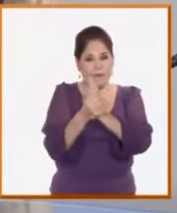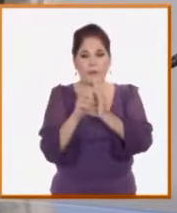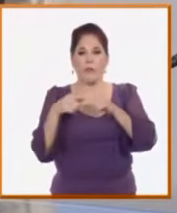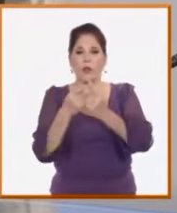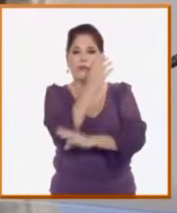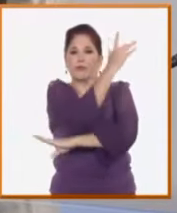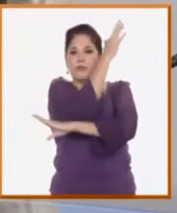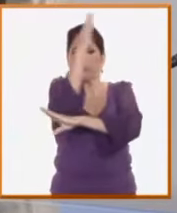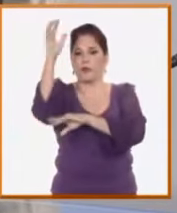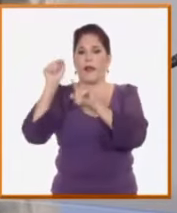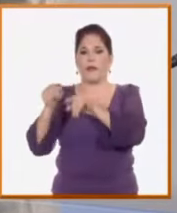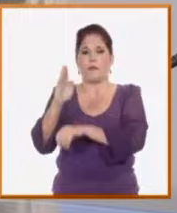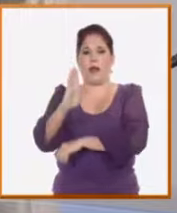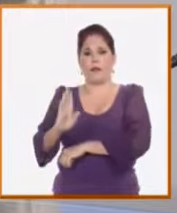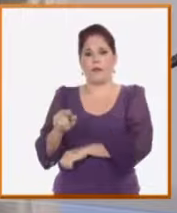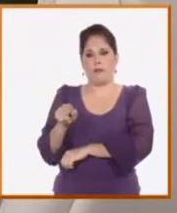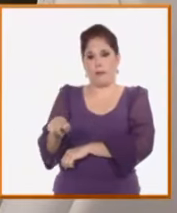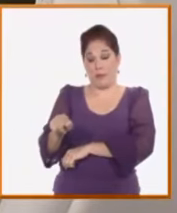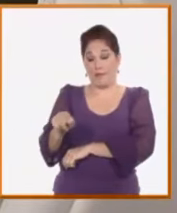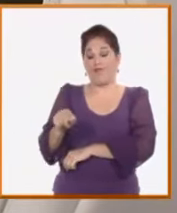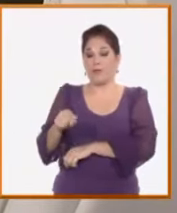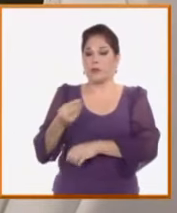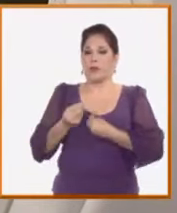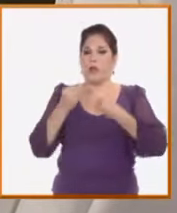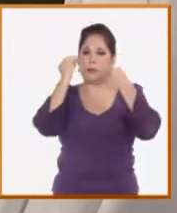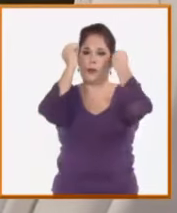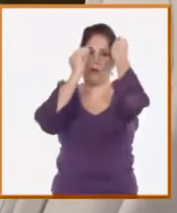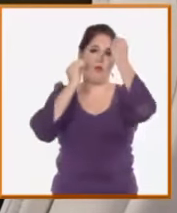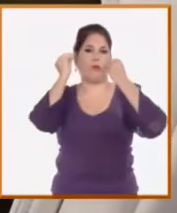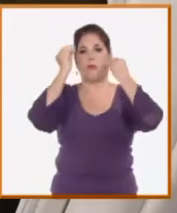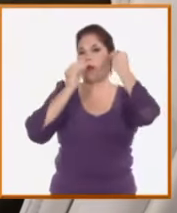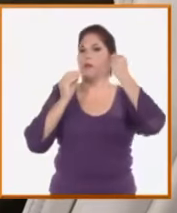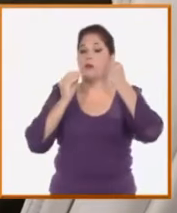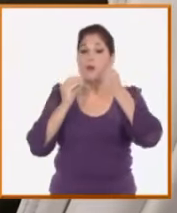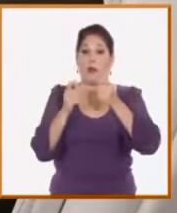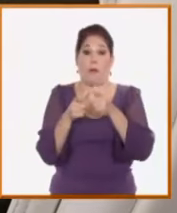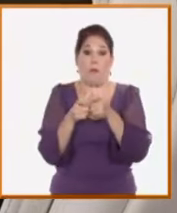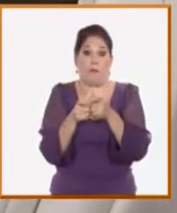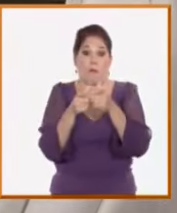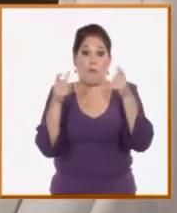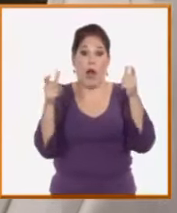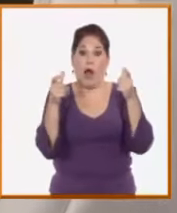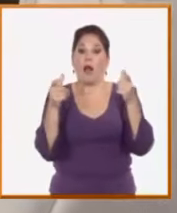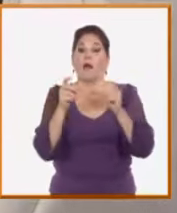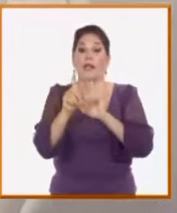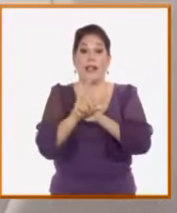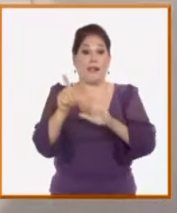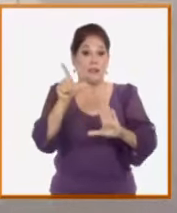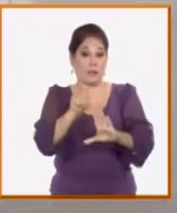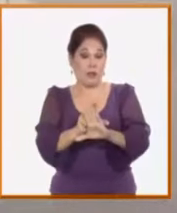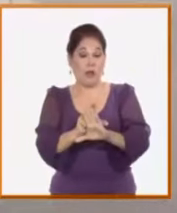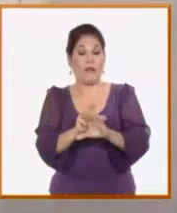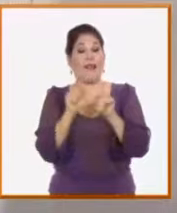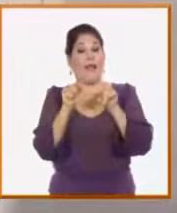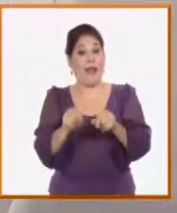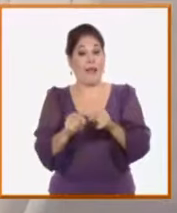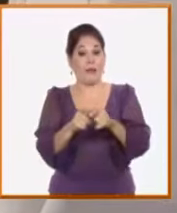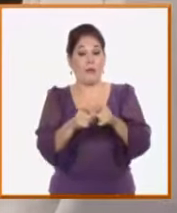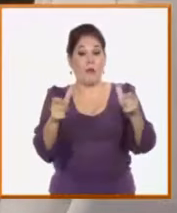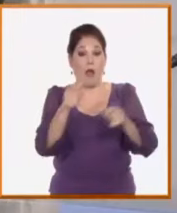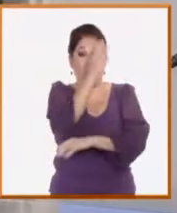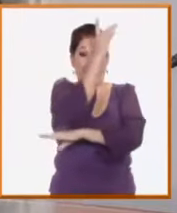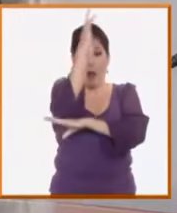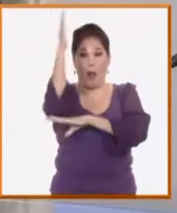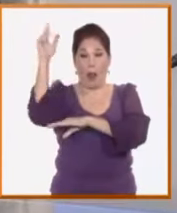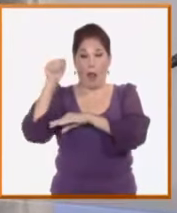órganos de aplicación de la ley algo preocupante es que han monopolizado un grupo de actividades ilegales que se desarrollan en la zona de La Amazona con